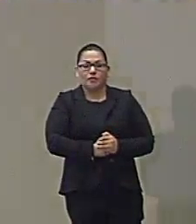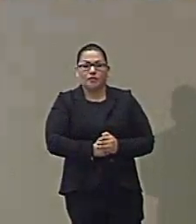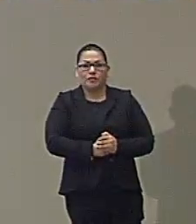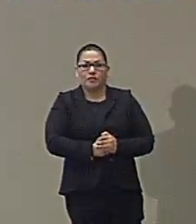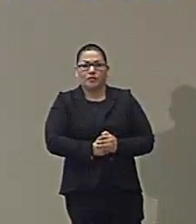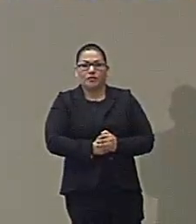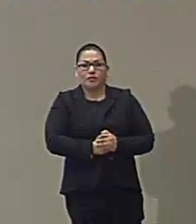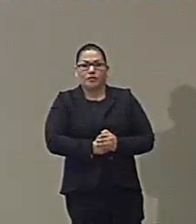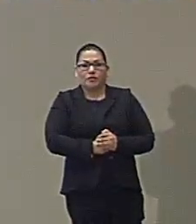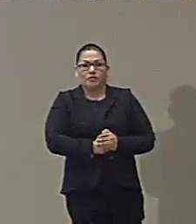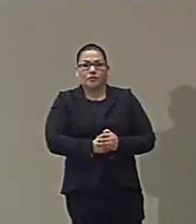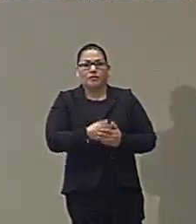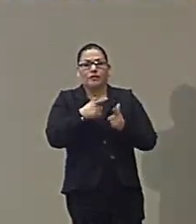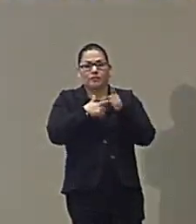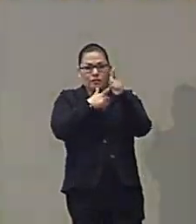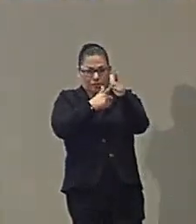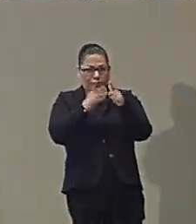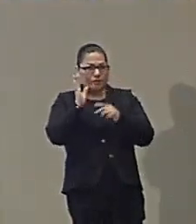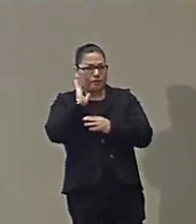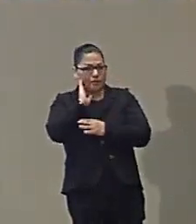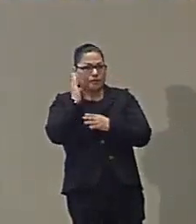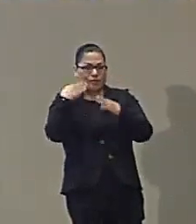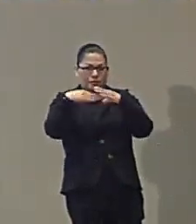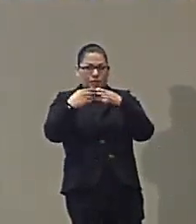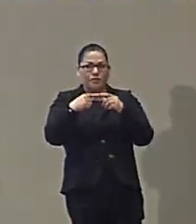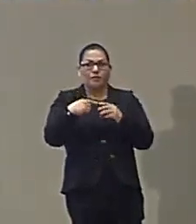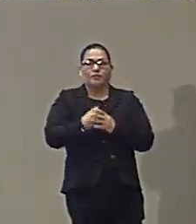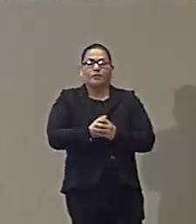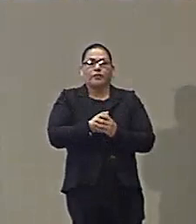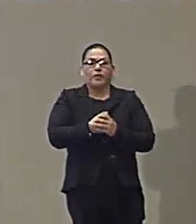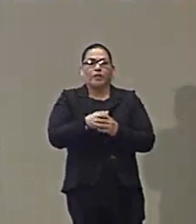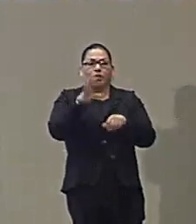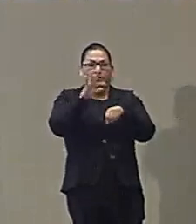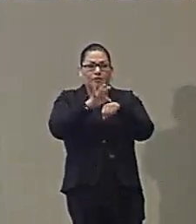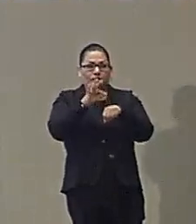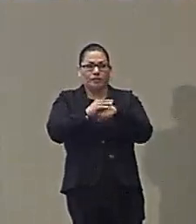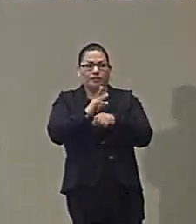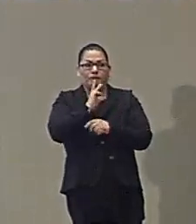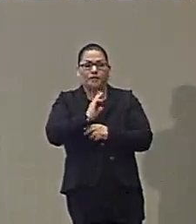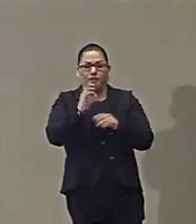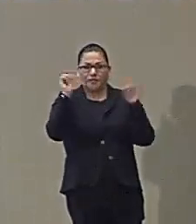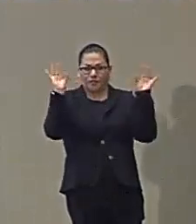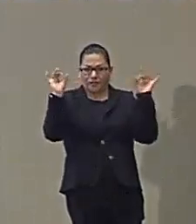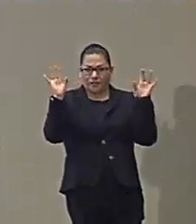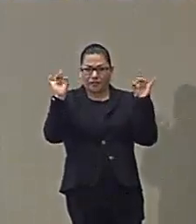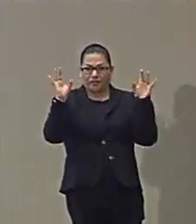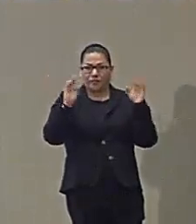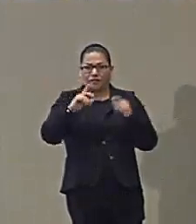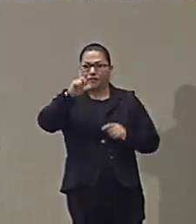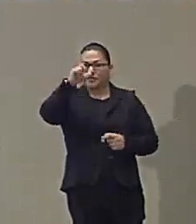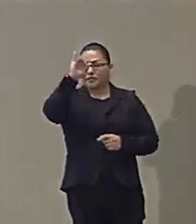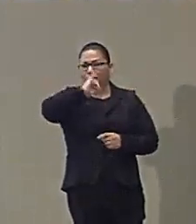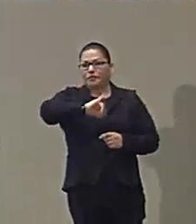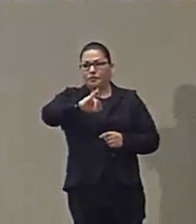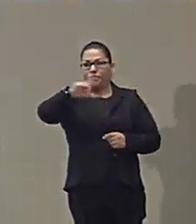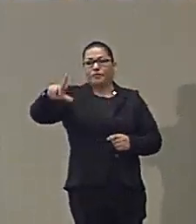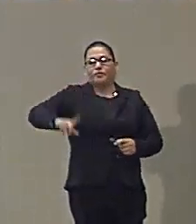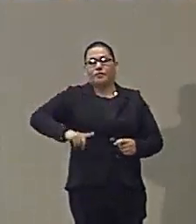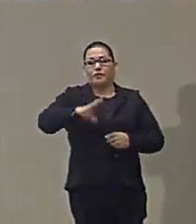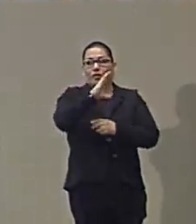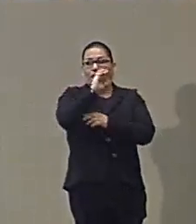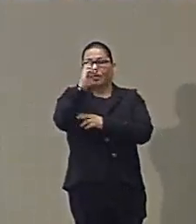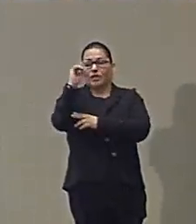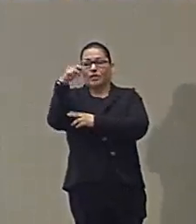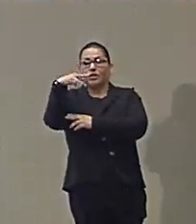a continuación escucharemos el mensaje del doctor miguel ángel mancera espinoza jefe de gobierno de la ciudad de mexico y